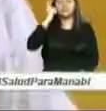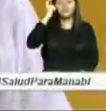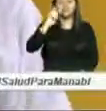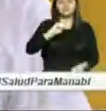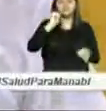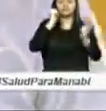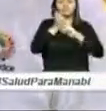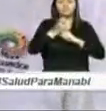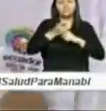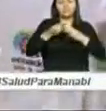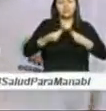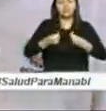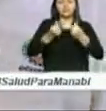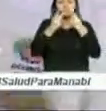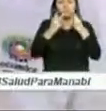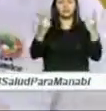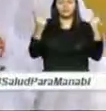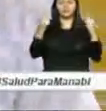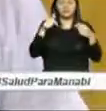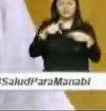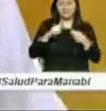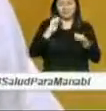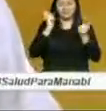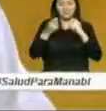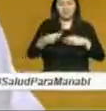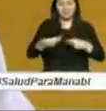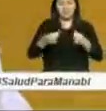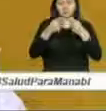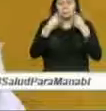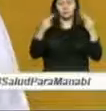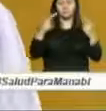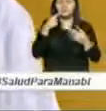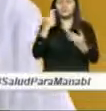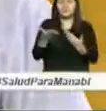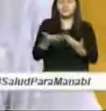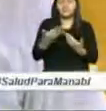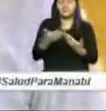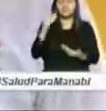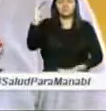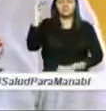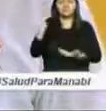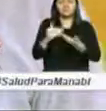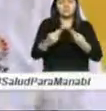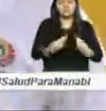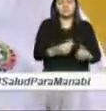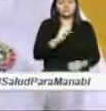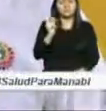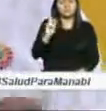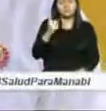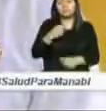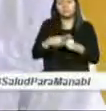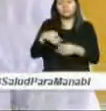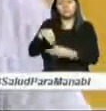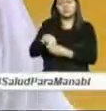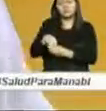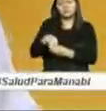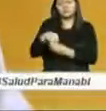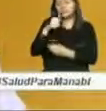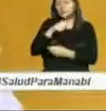gasto público. Este es el gasto público. Y para mí lo más fácil sería reducir el gasto público si volvemos a privatizar la